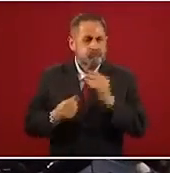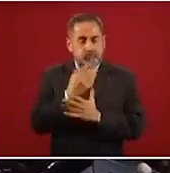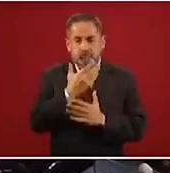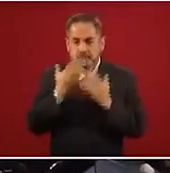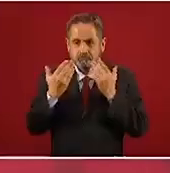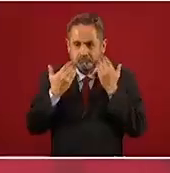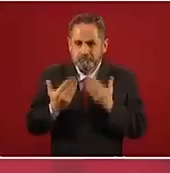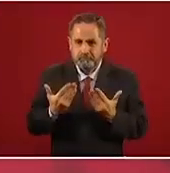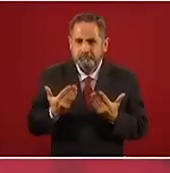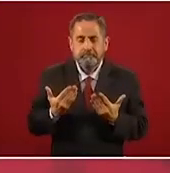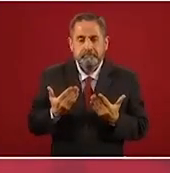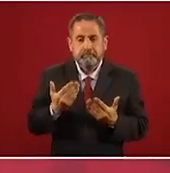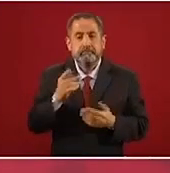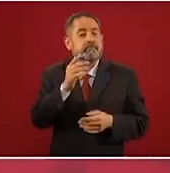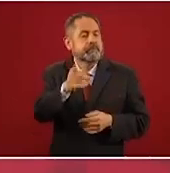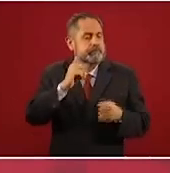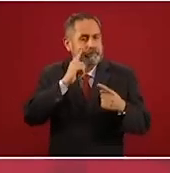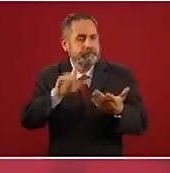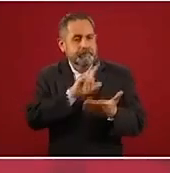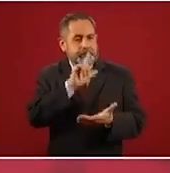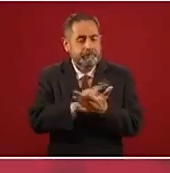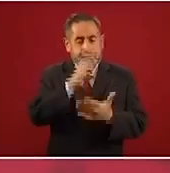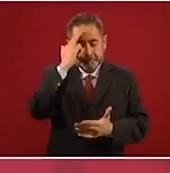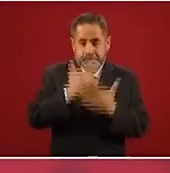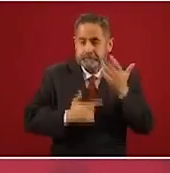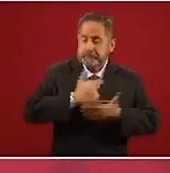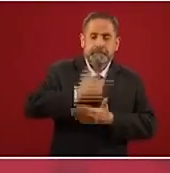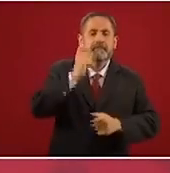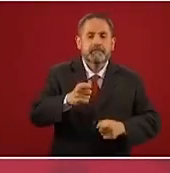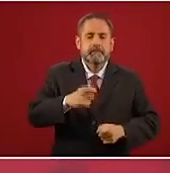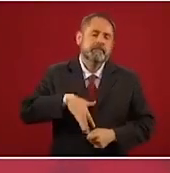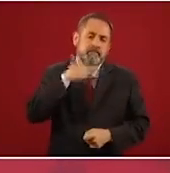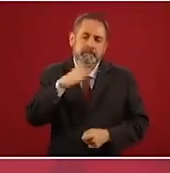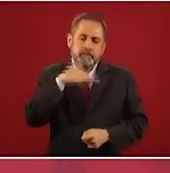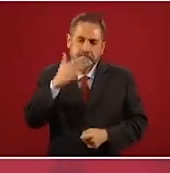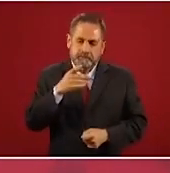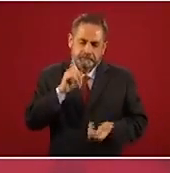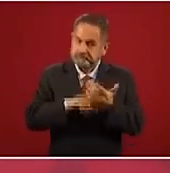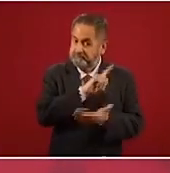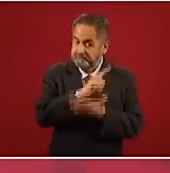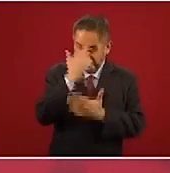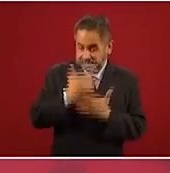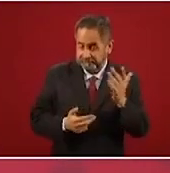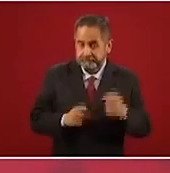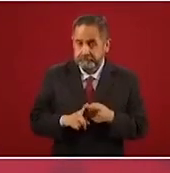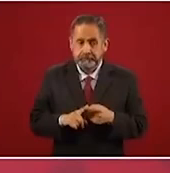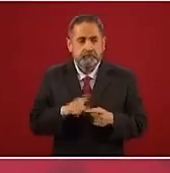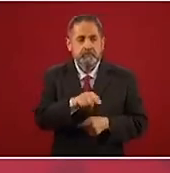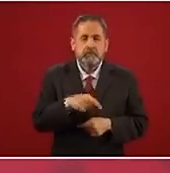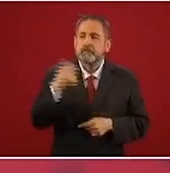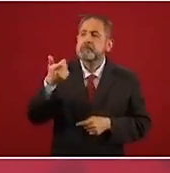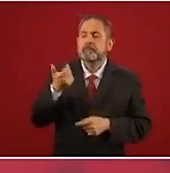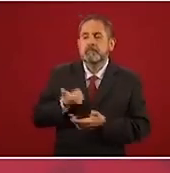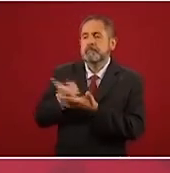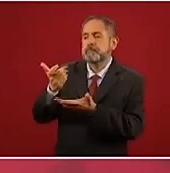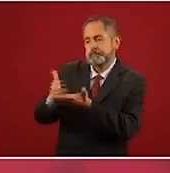Imagínense que sea delito grave la corrupción y que no alcance fianza